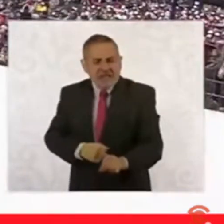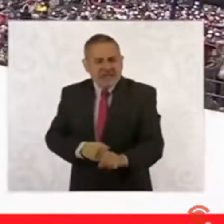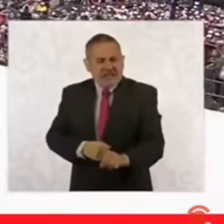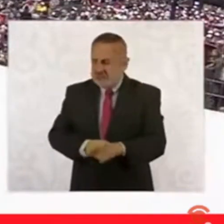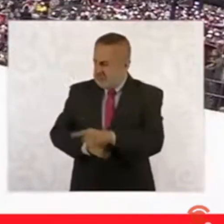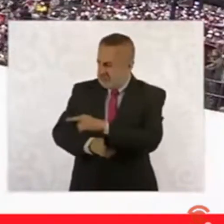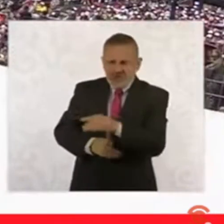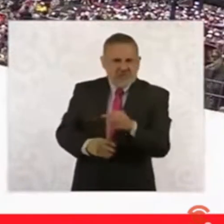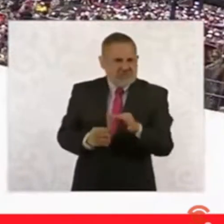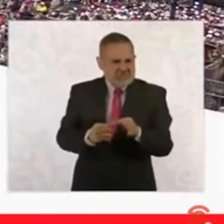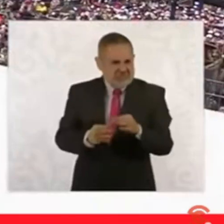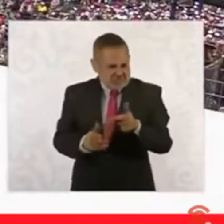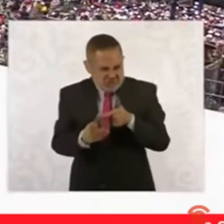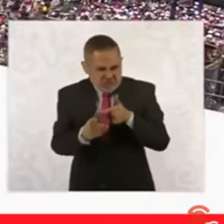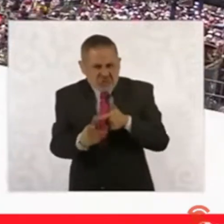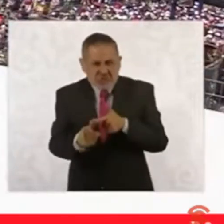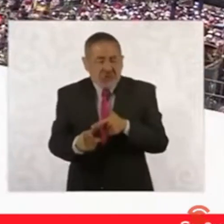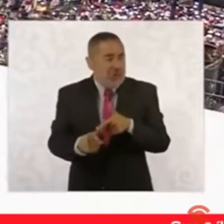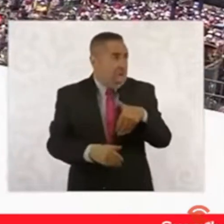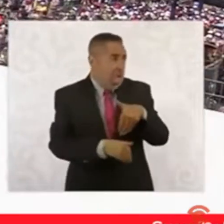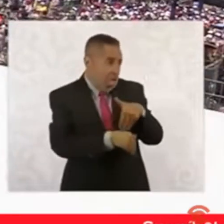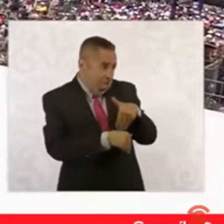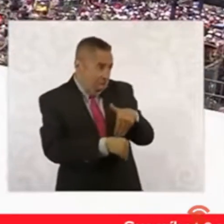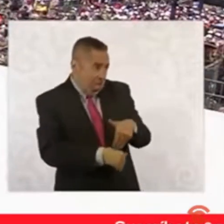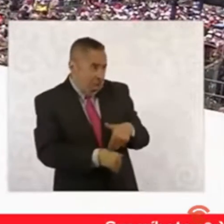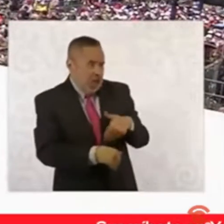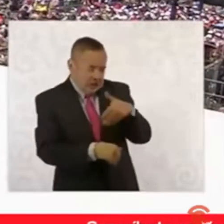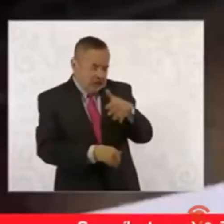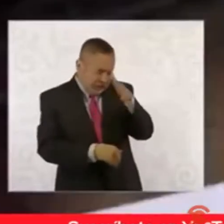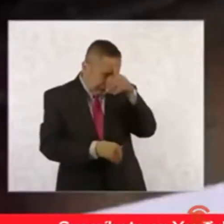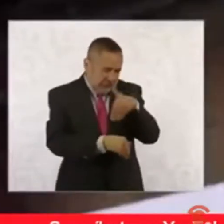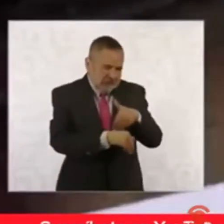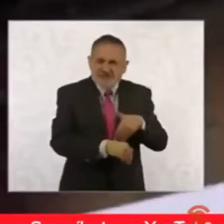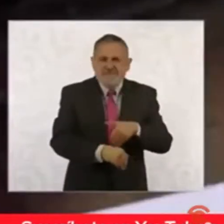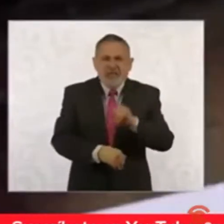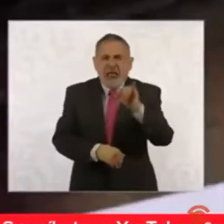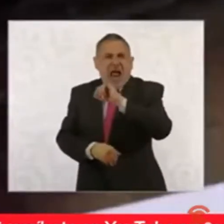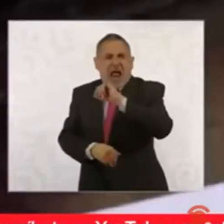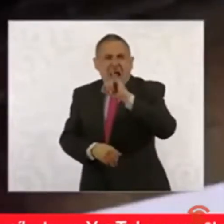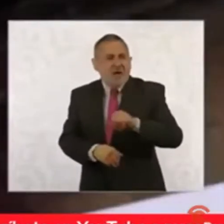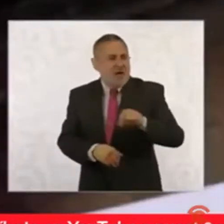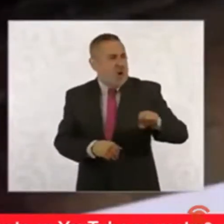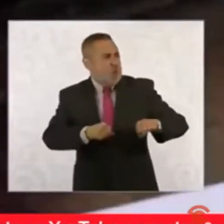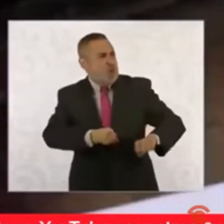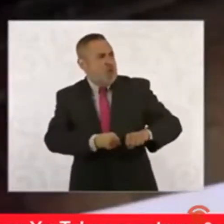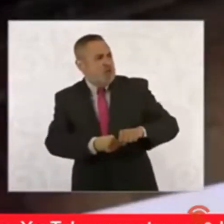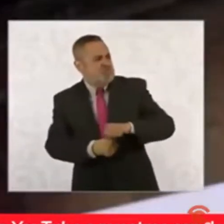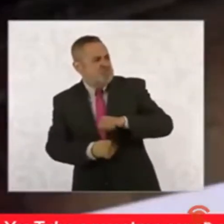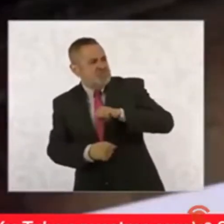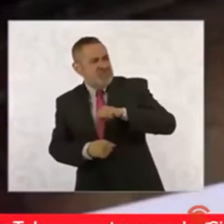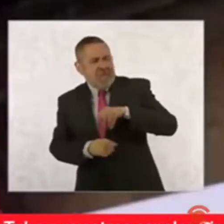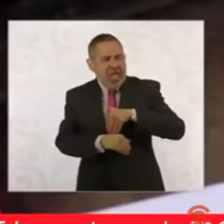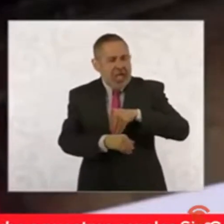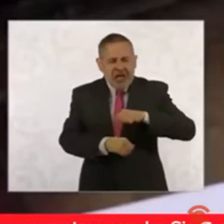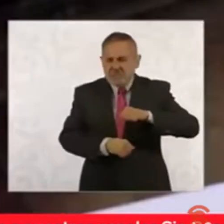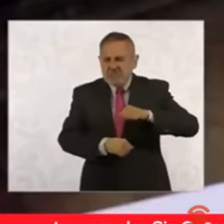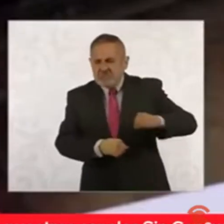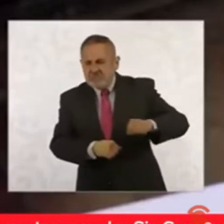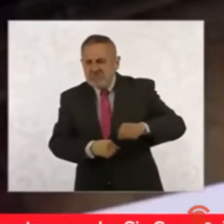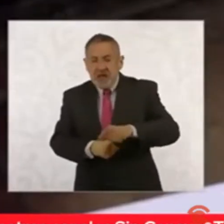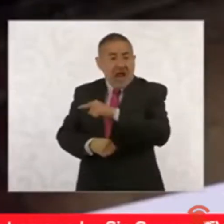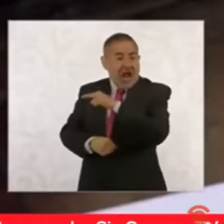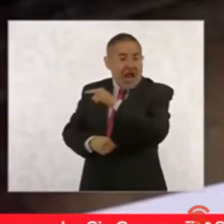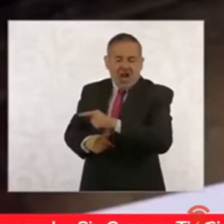nunca se vendió a los poderosos, nunca se apartó de sus principios.